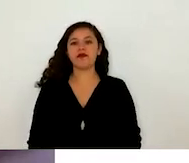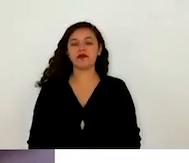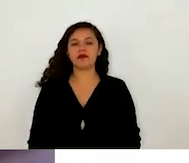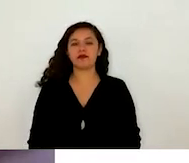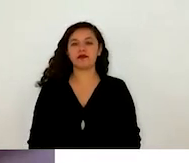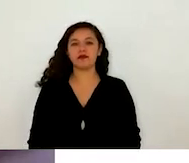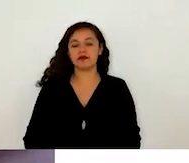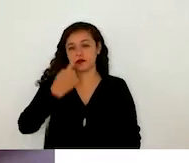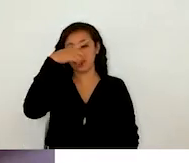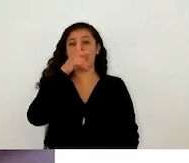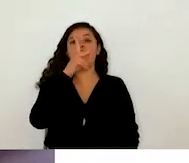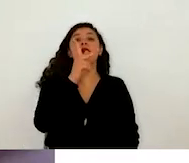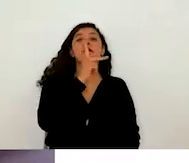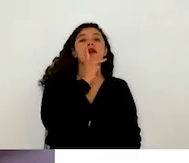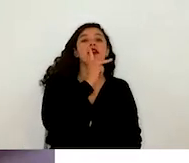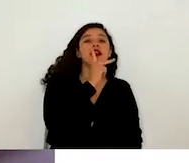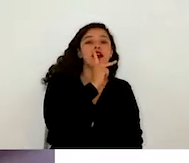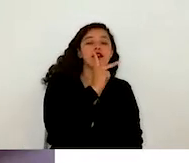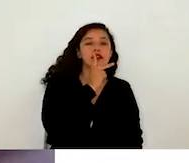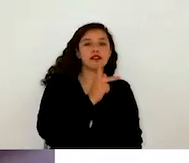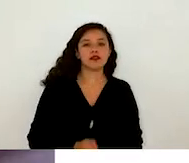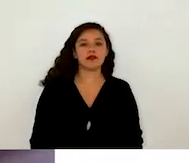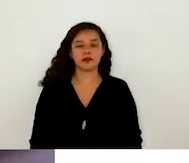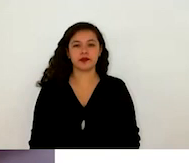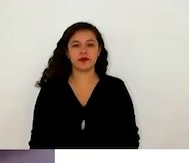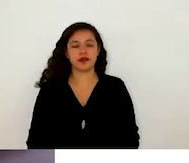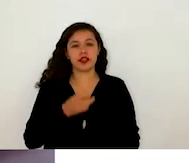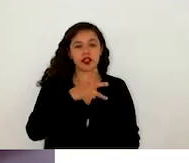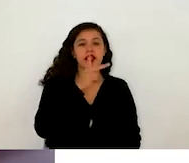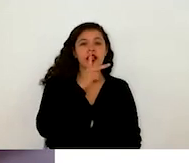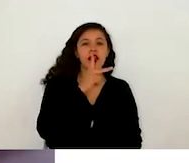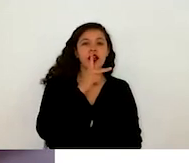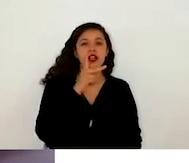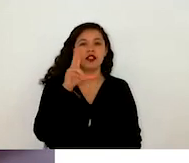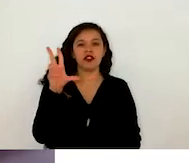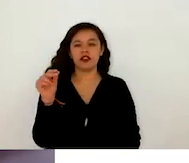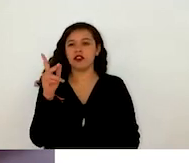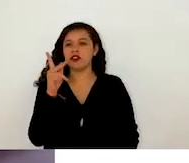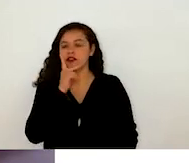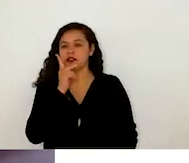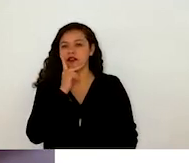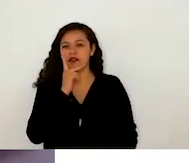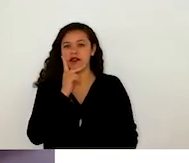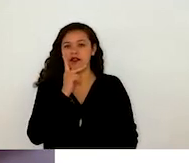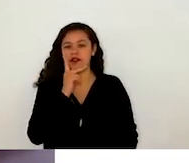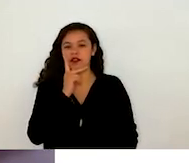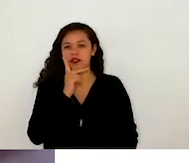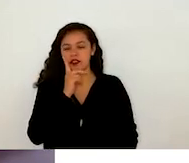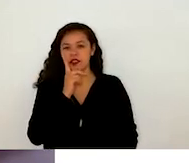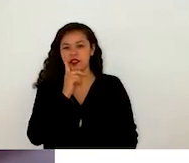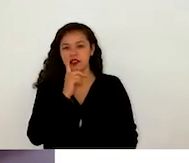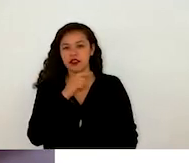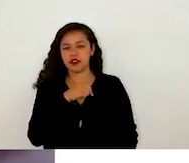palabras con palabras si es la comunicación no verbal la verbal tiene que ver precisamente con